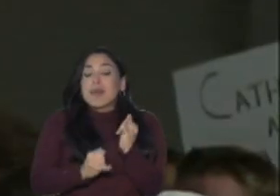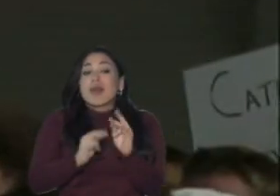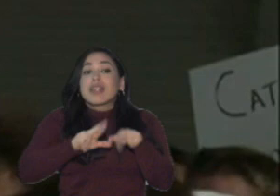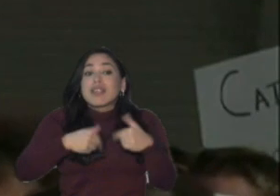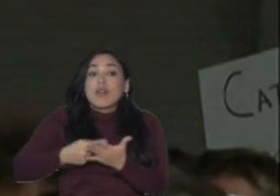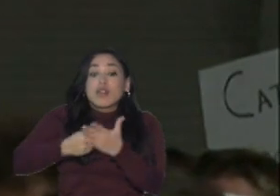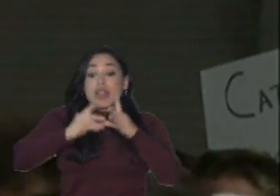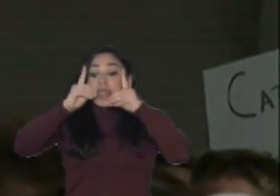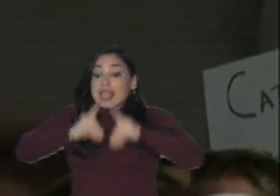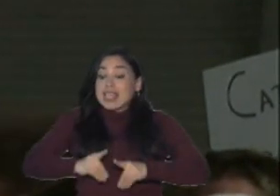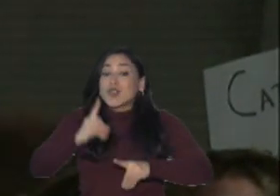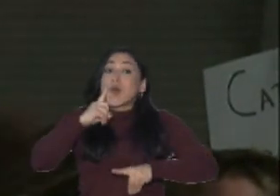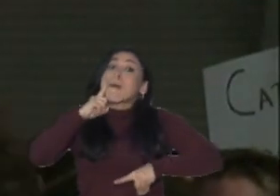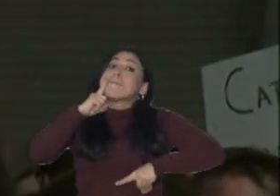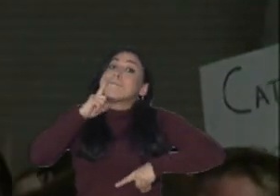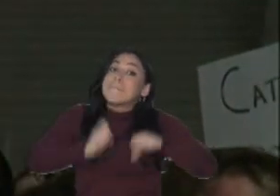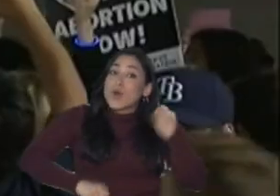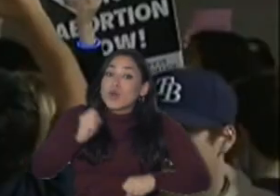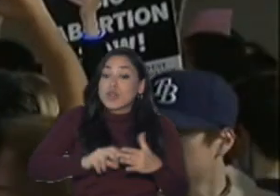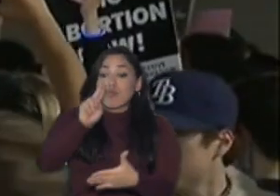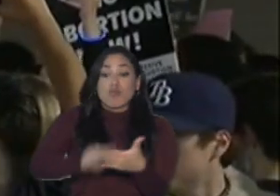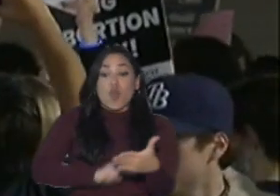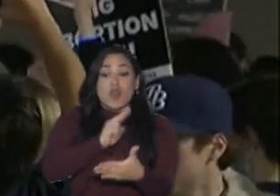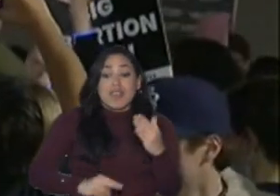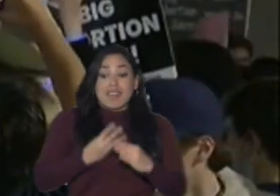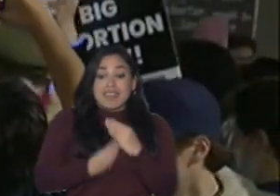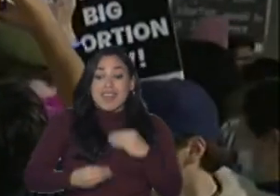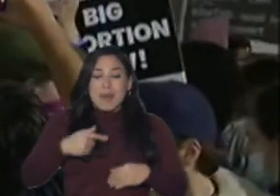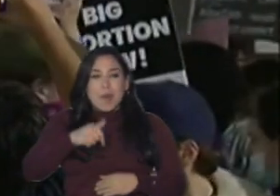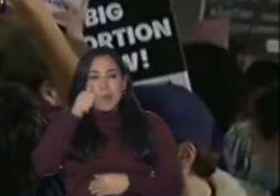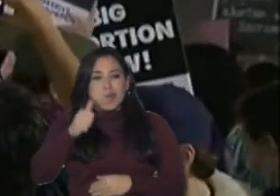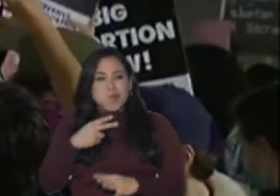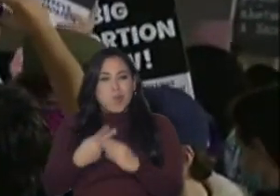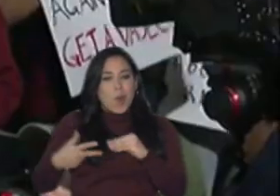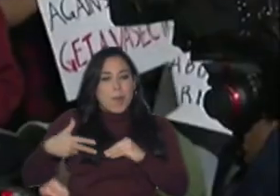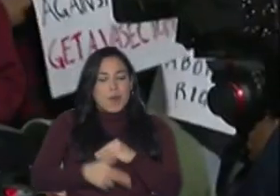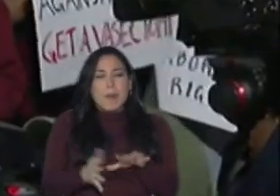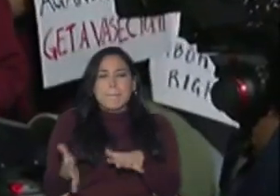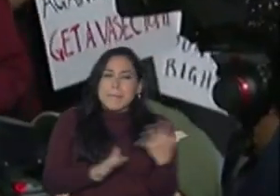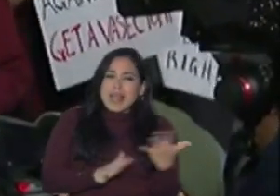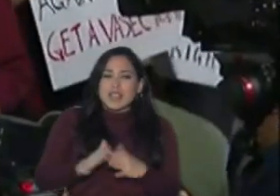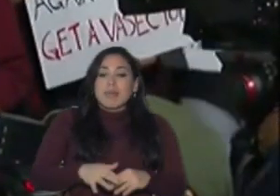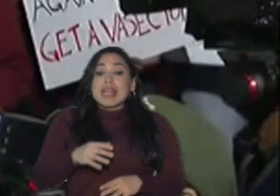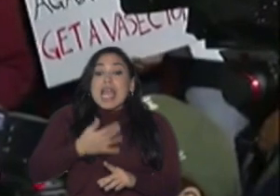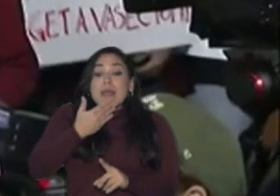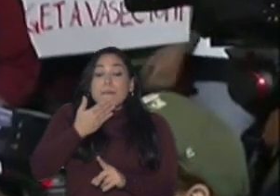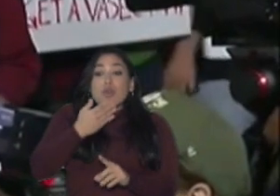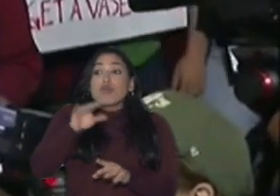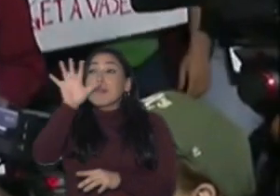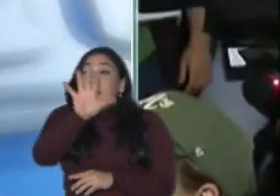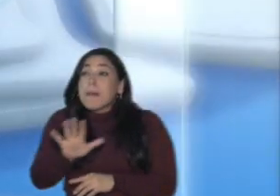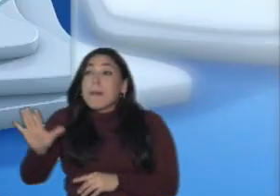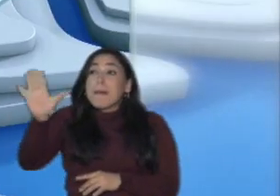y su decisión podría llevar a implementar prohibiciones a la interrupción del embarazo en aproximadamente la mitad de los